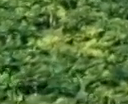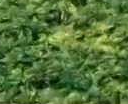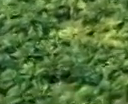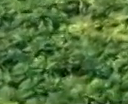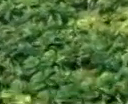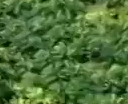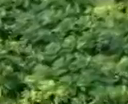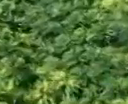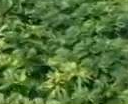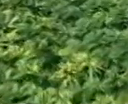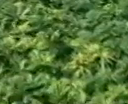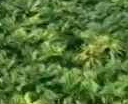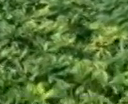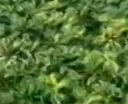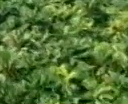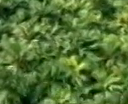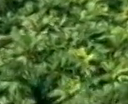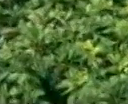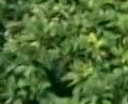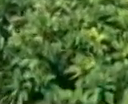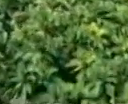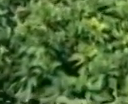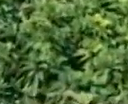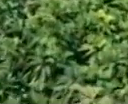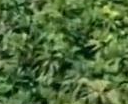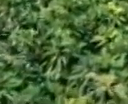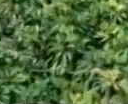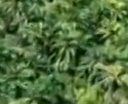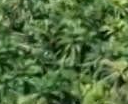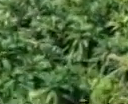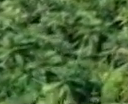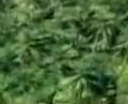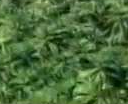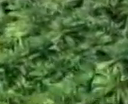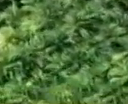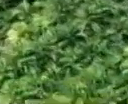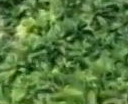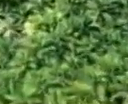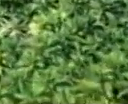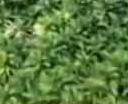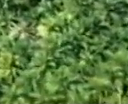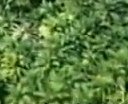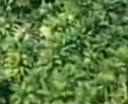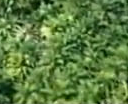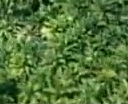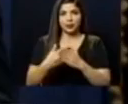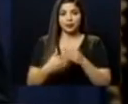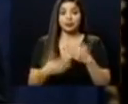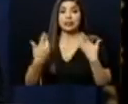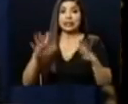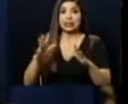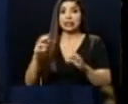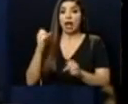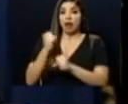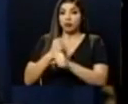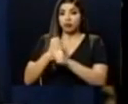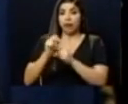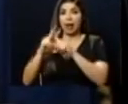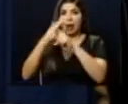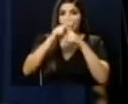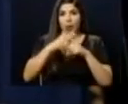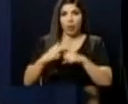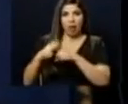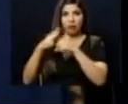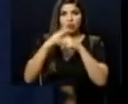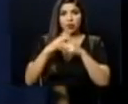el proyecto de Ciudad Aeropuerto en Pérez Celedón, pues considera importante mejorar el acceso vía aérea. Hemos ejecutado remodelaciones